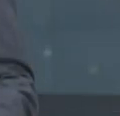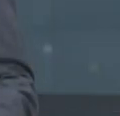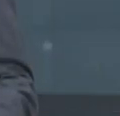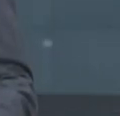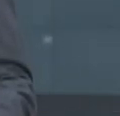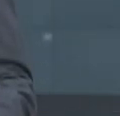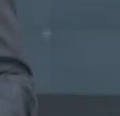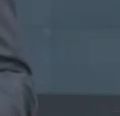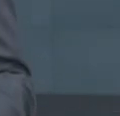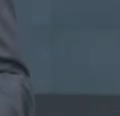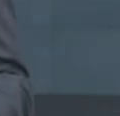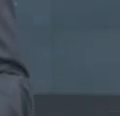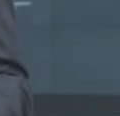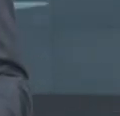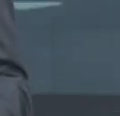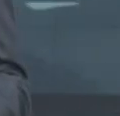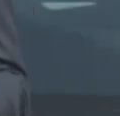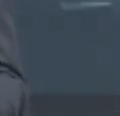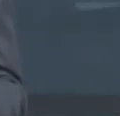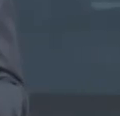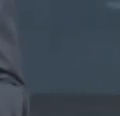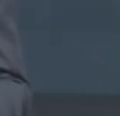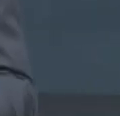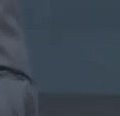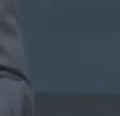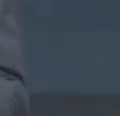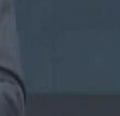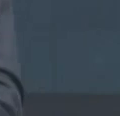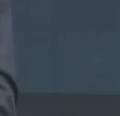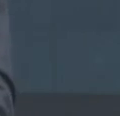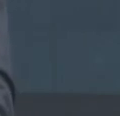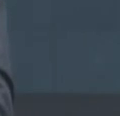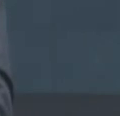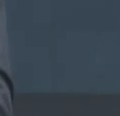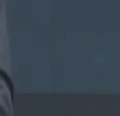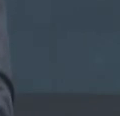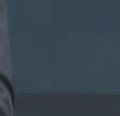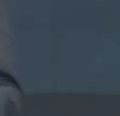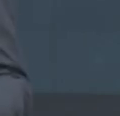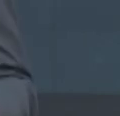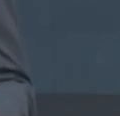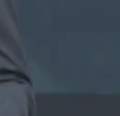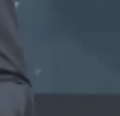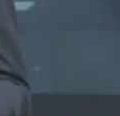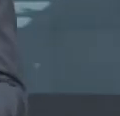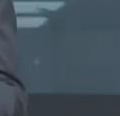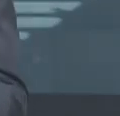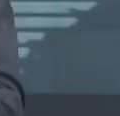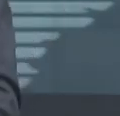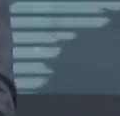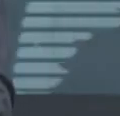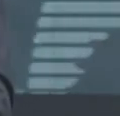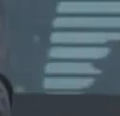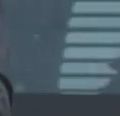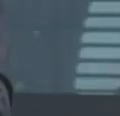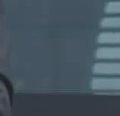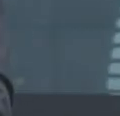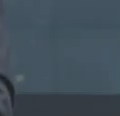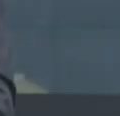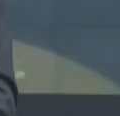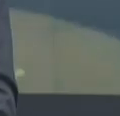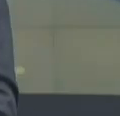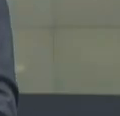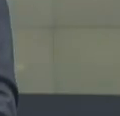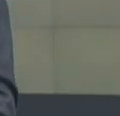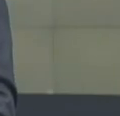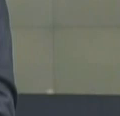30 de marzo al pueblo de venezuela feliz mañana exactamente 11 con 54 minutos a esta hora el fiscal general de la republica tarek